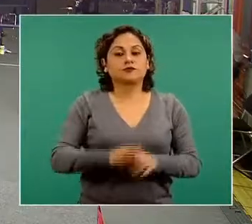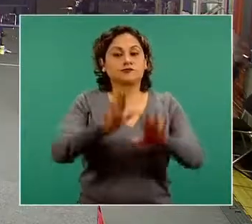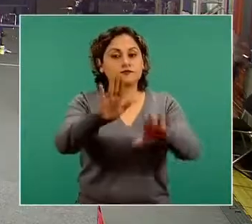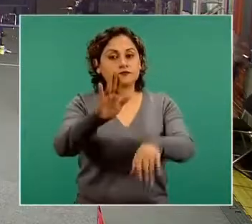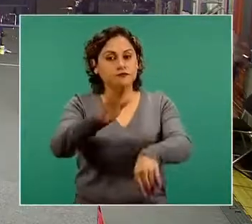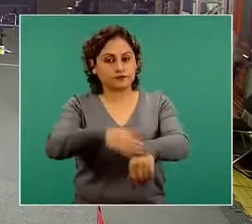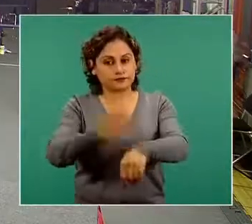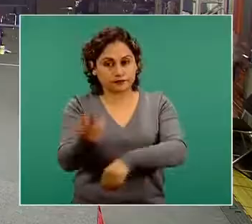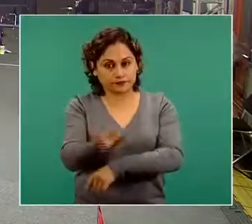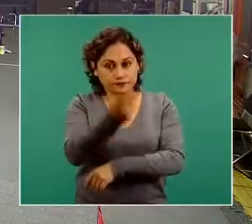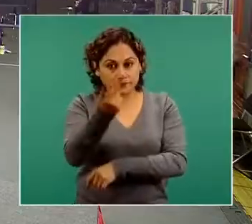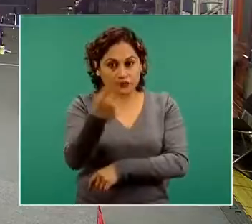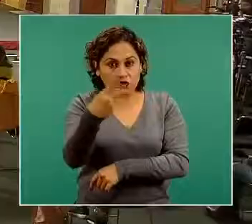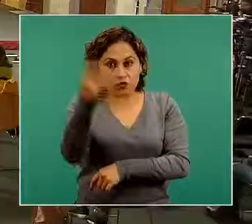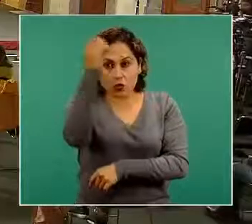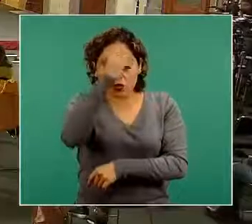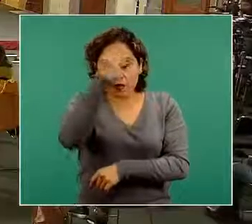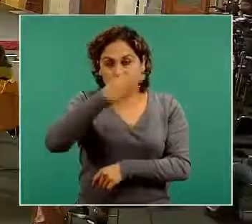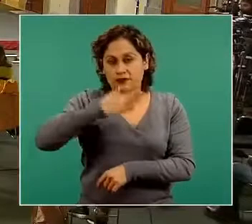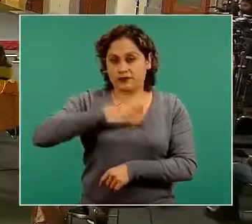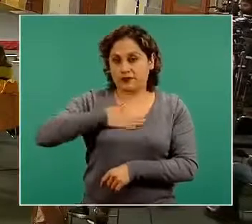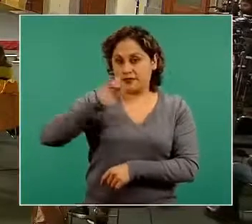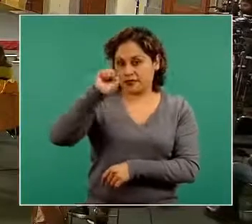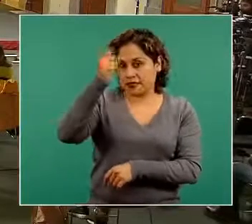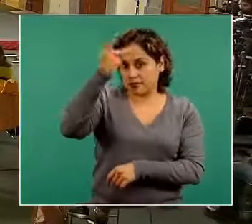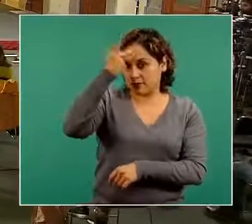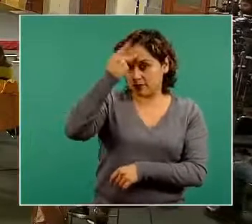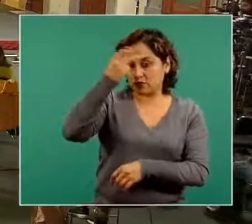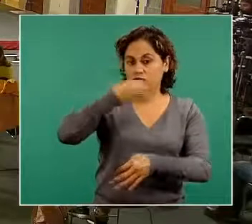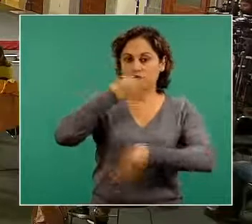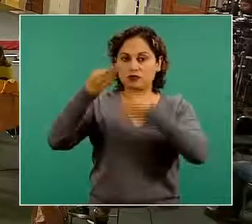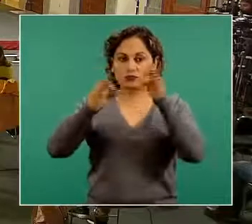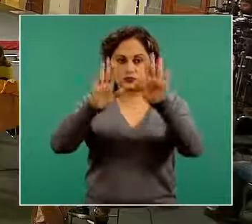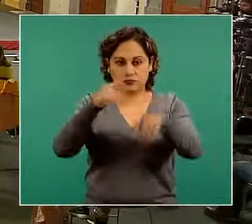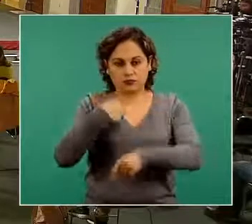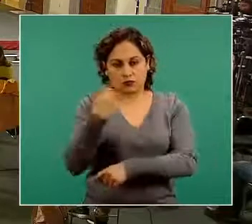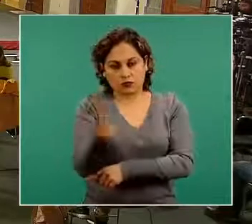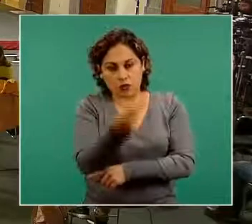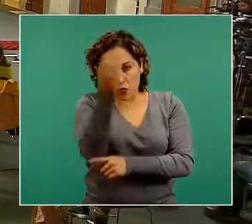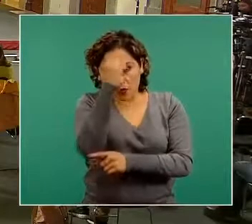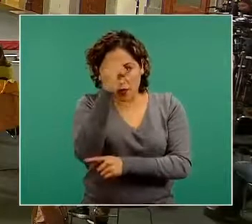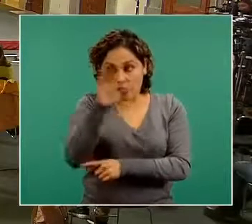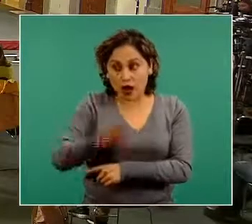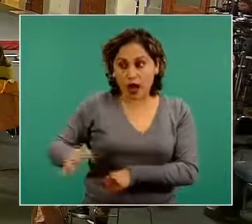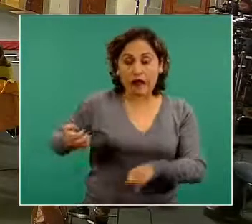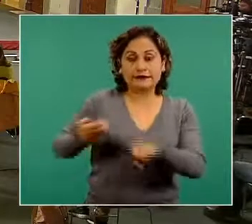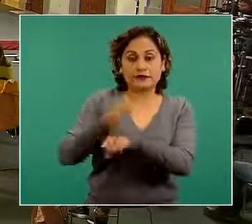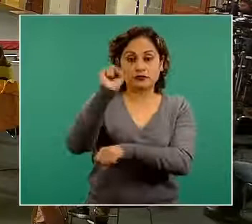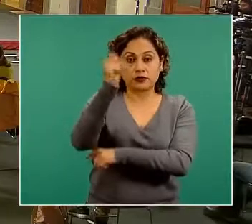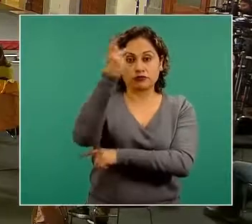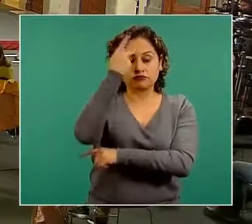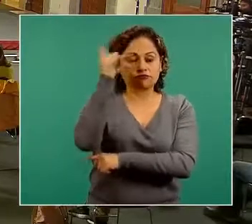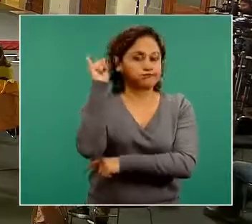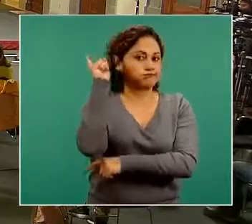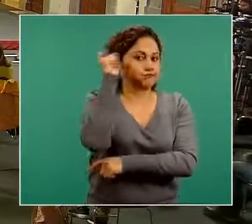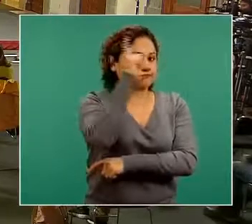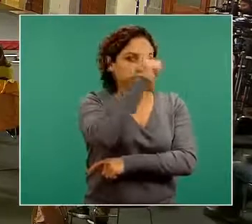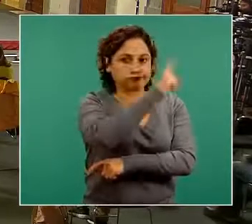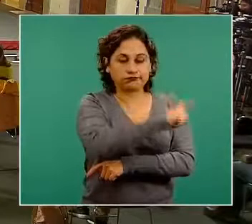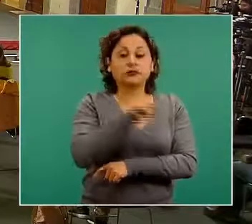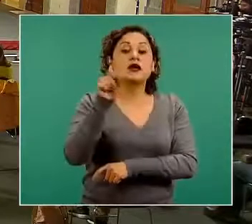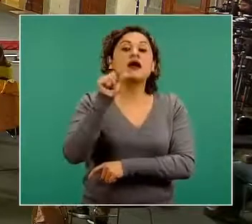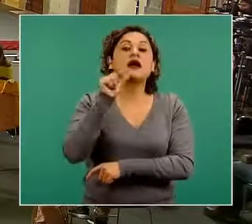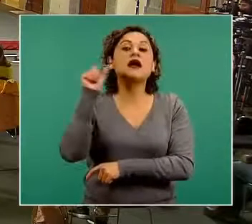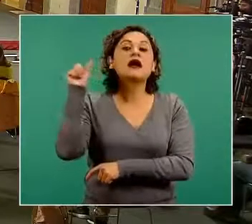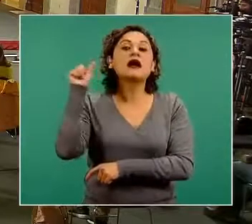es su opinión? Soy Omar Niño de San Luis Potosí. San Luis Potosí está viviendo un panorama muy complicado. Ayer Unidad Centinela